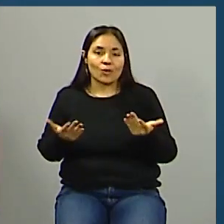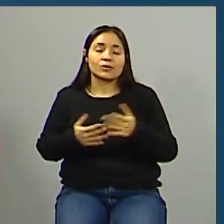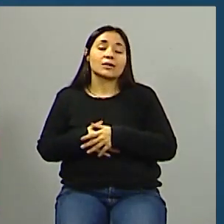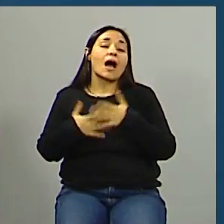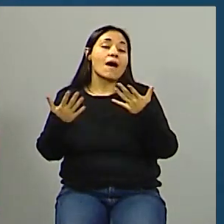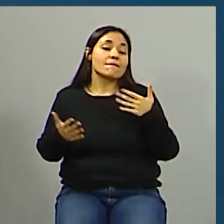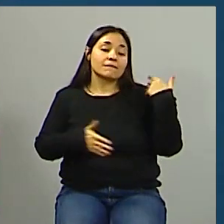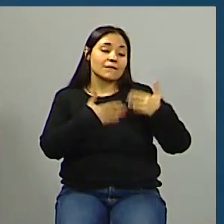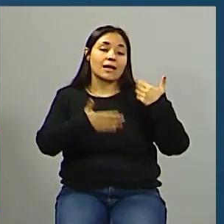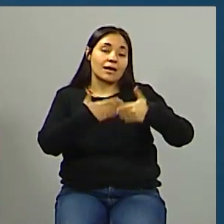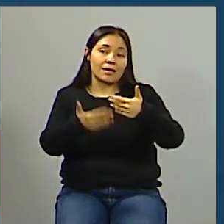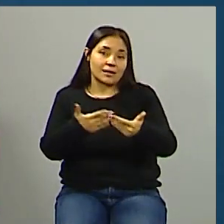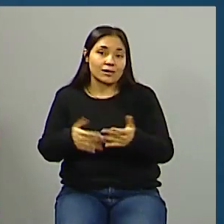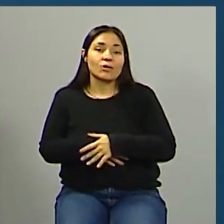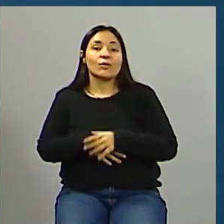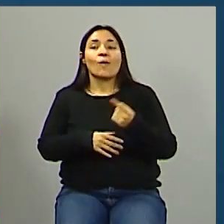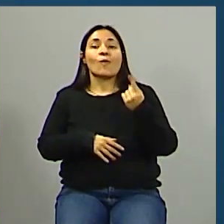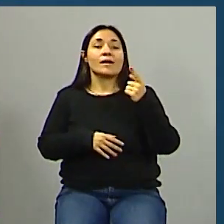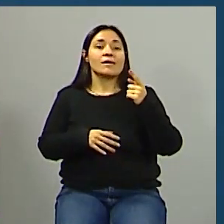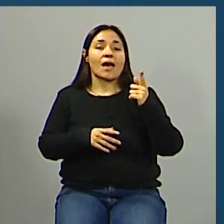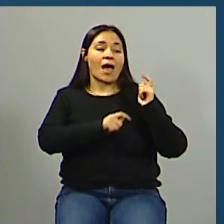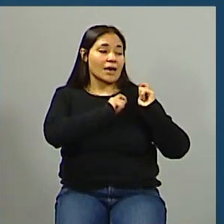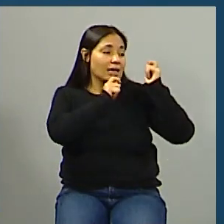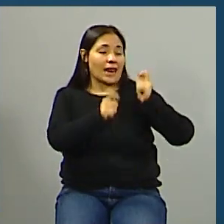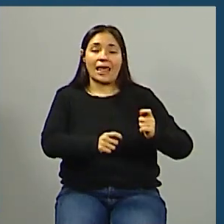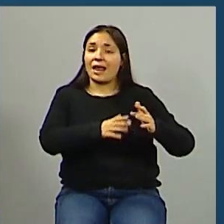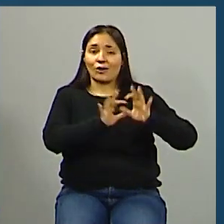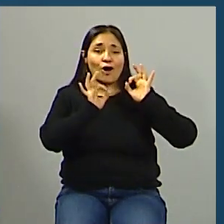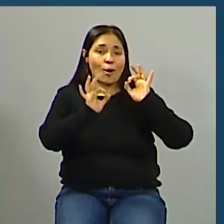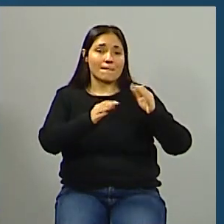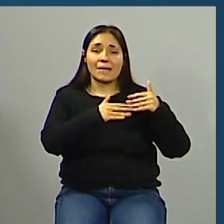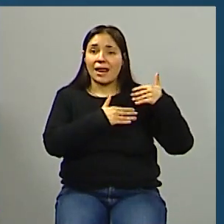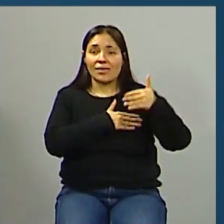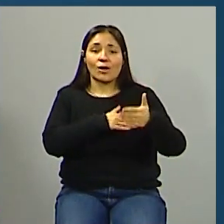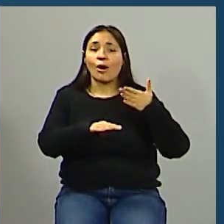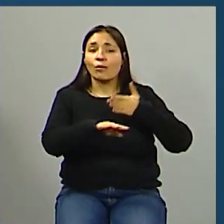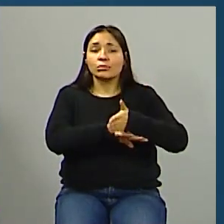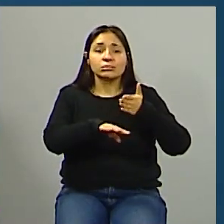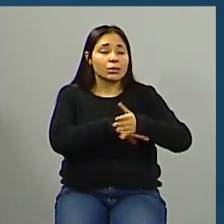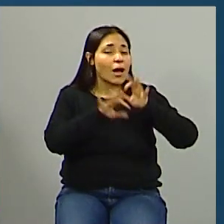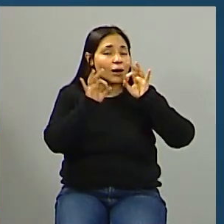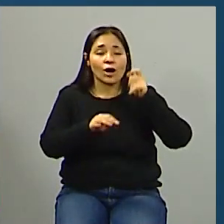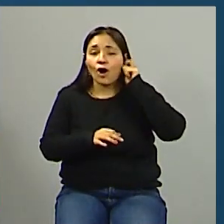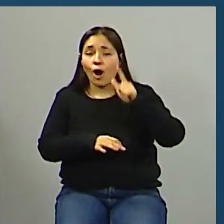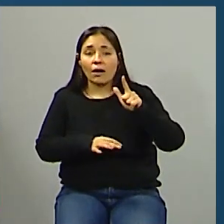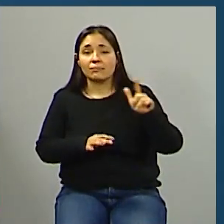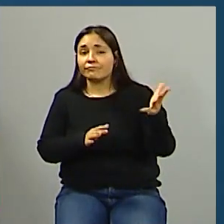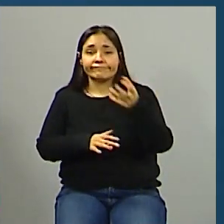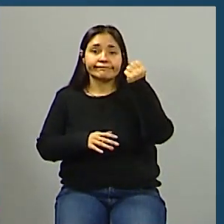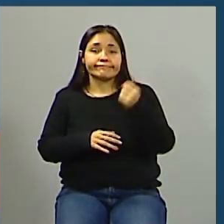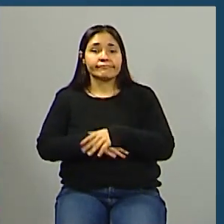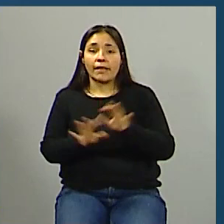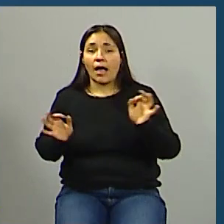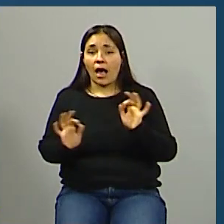esto, porque ya estamos hablando de más una generación que no hemos podido, digamos, acceder a lo que se pretendía y a lo que ya preveíamos que se